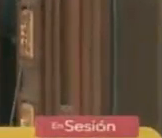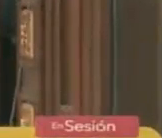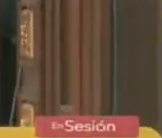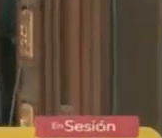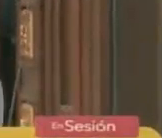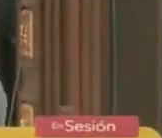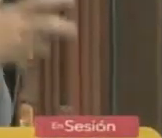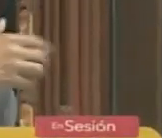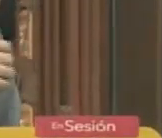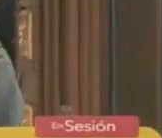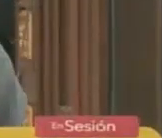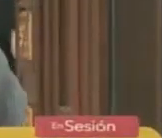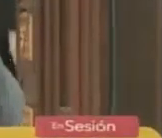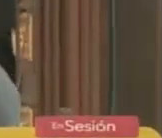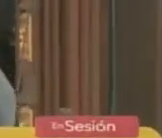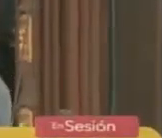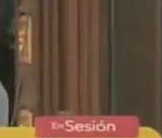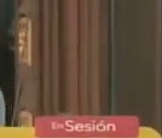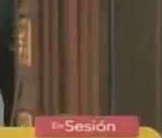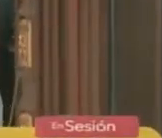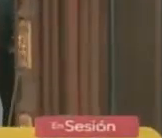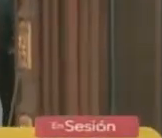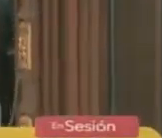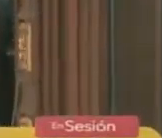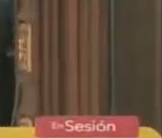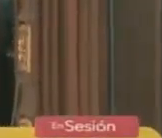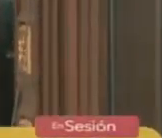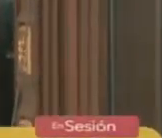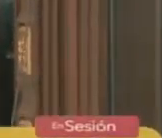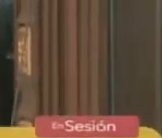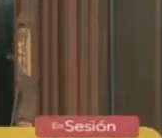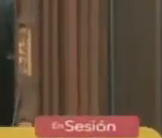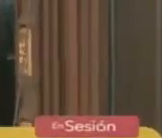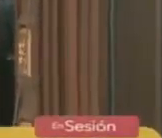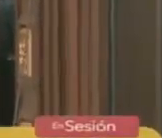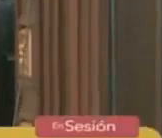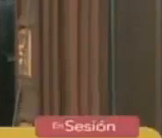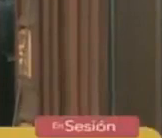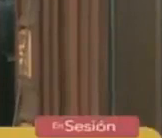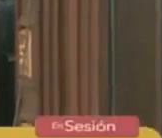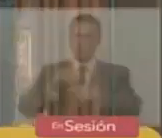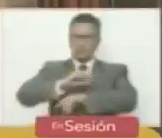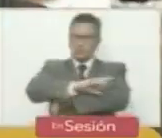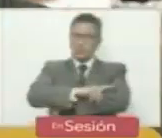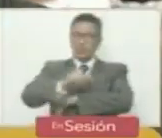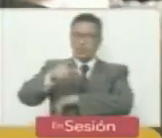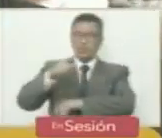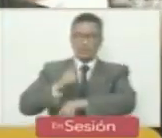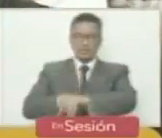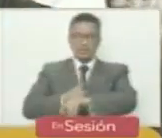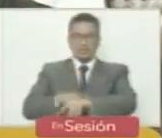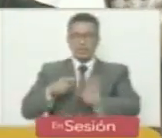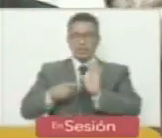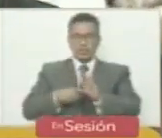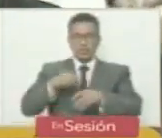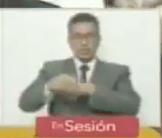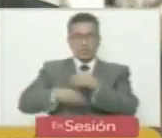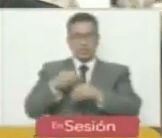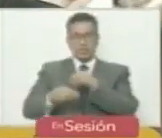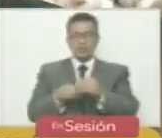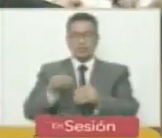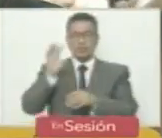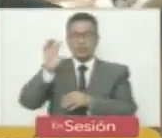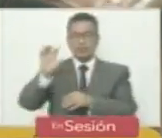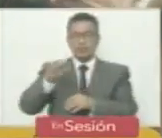el abigeato que había, los distintos flagelos delincuenciales que en ese momento estaba sometido el